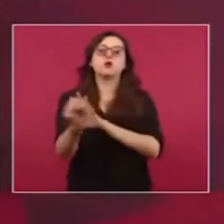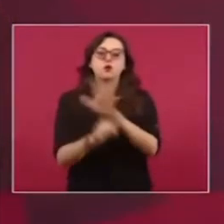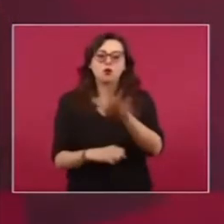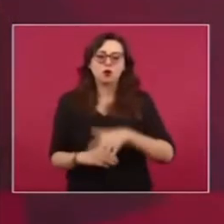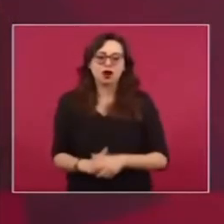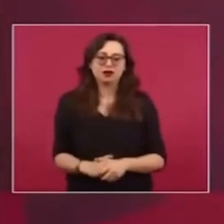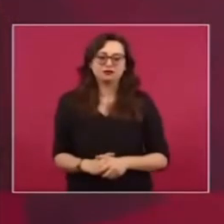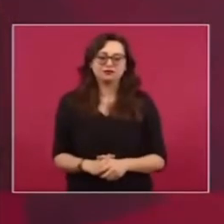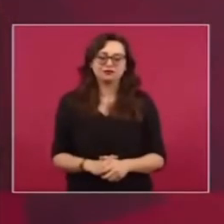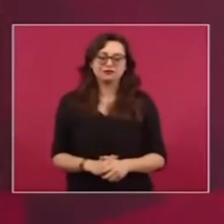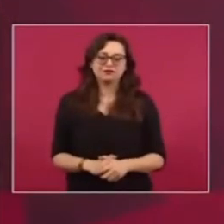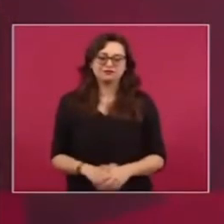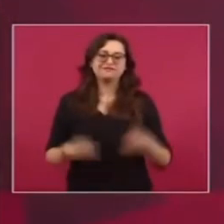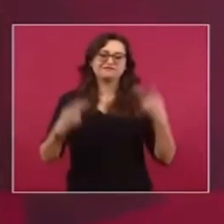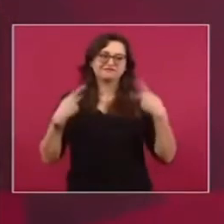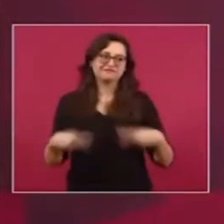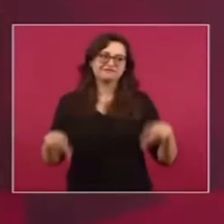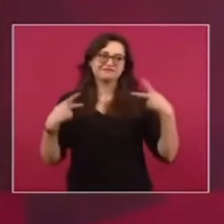hábito por